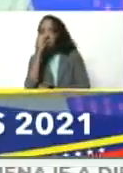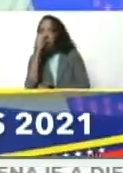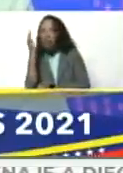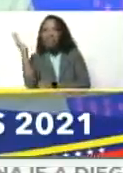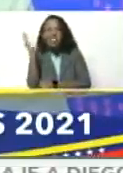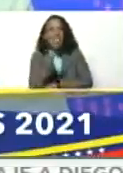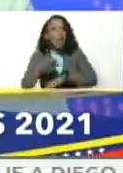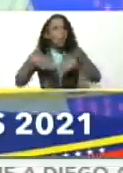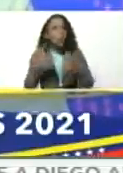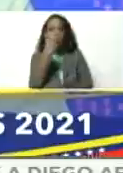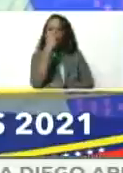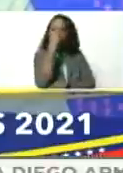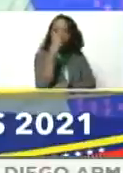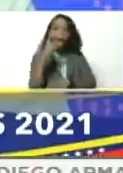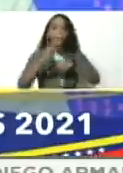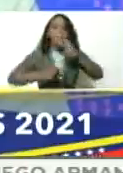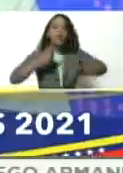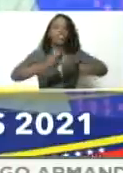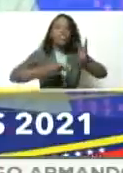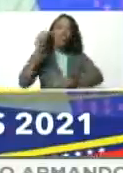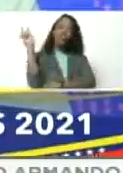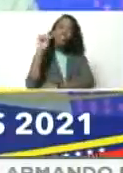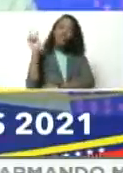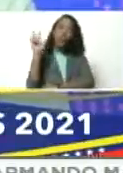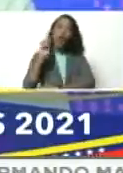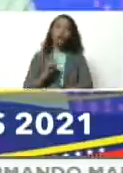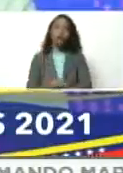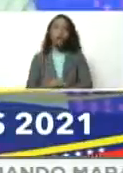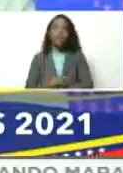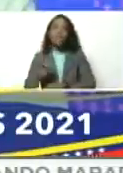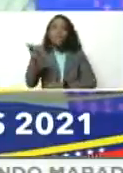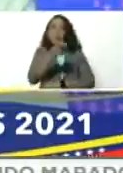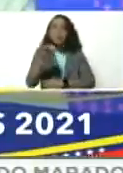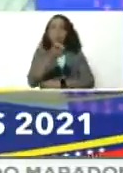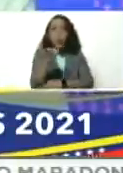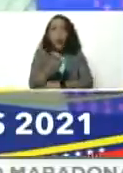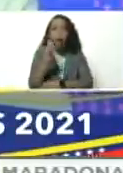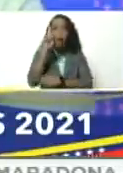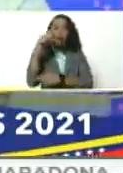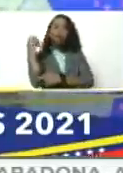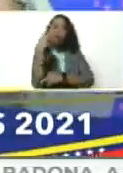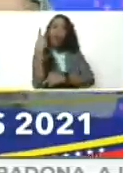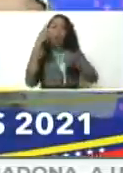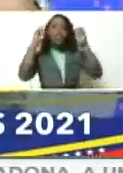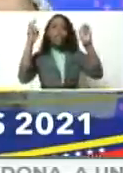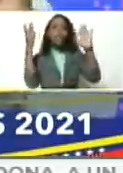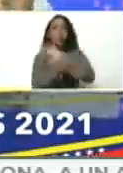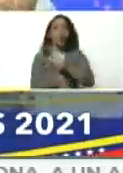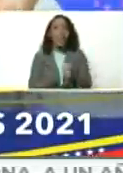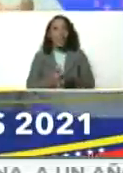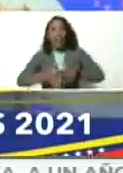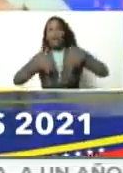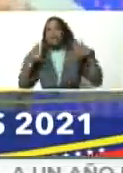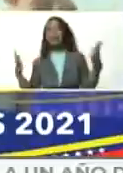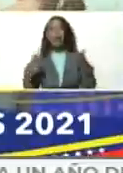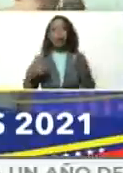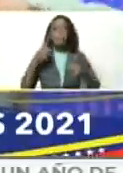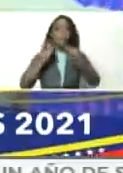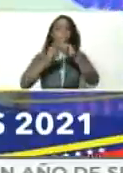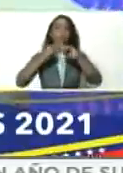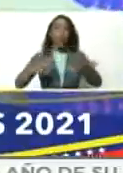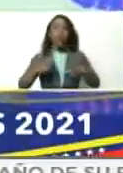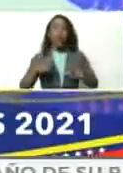Vinieron a espiar el proceso venezolano y a buscar un solo elemento para agrandarlo, multiplicarlo y tratar